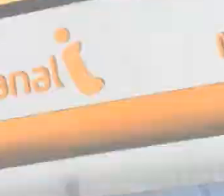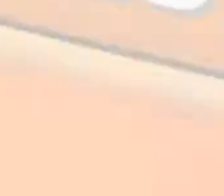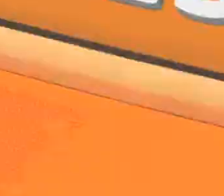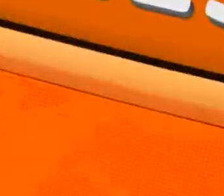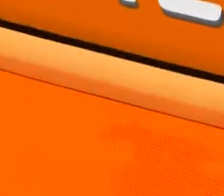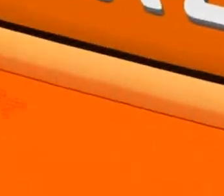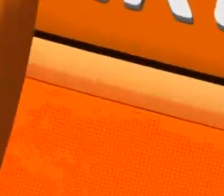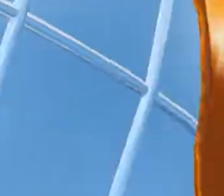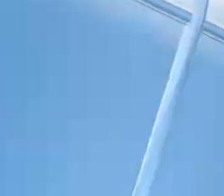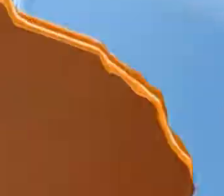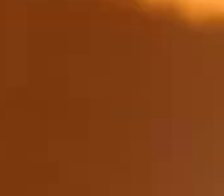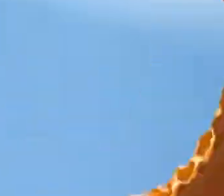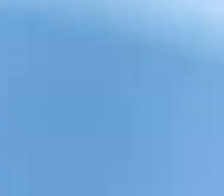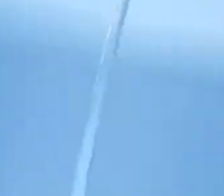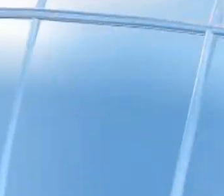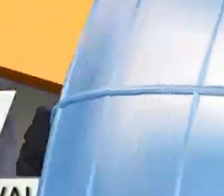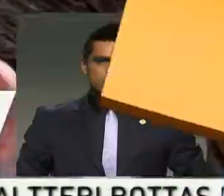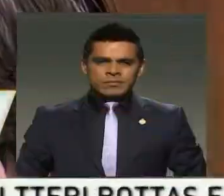Titulares.